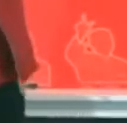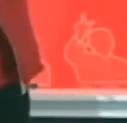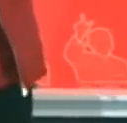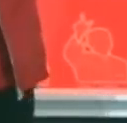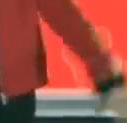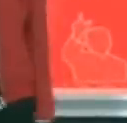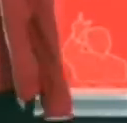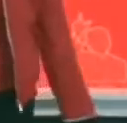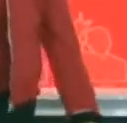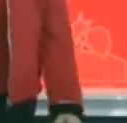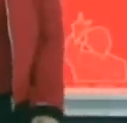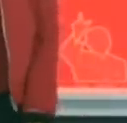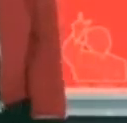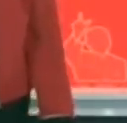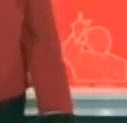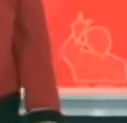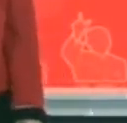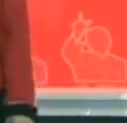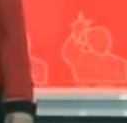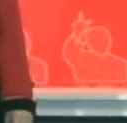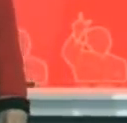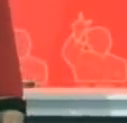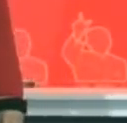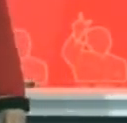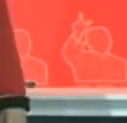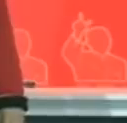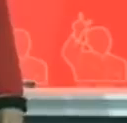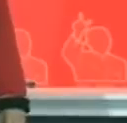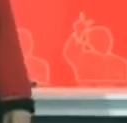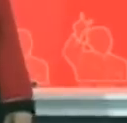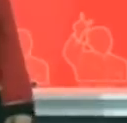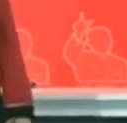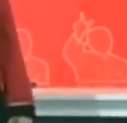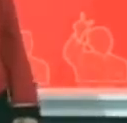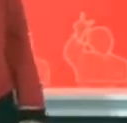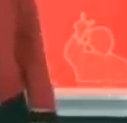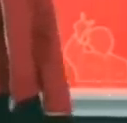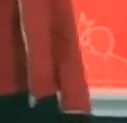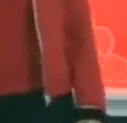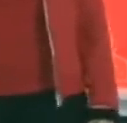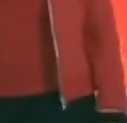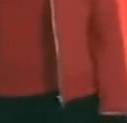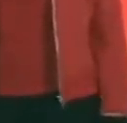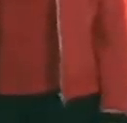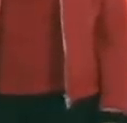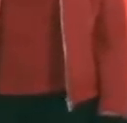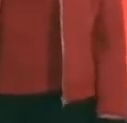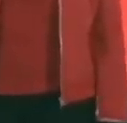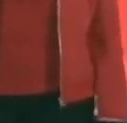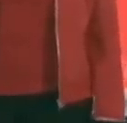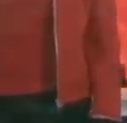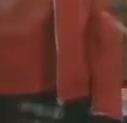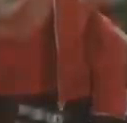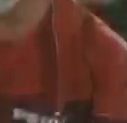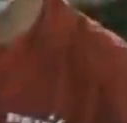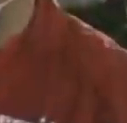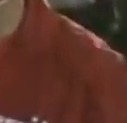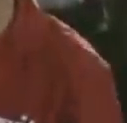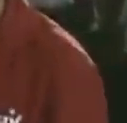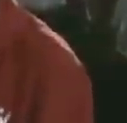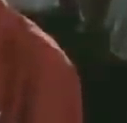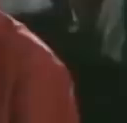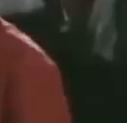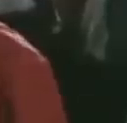mi hogar. Y respirar otra vez y vivir para amar,